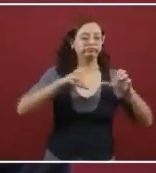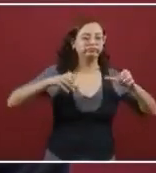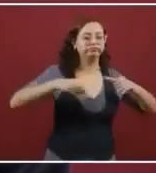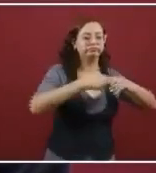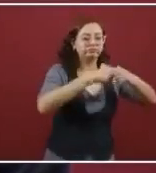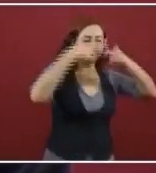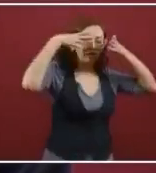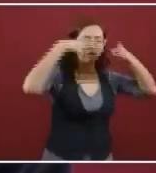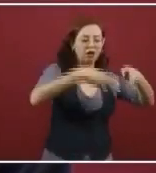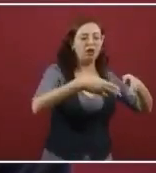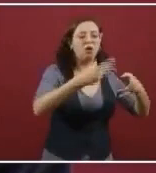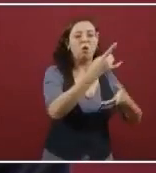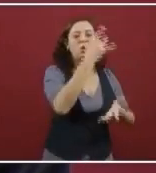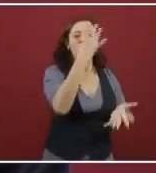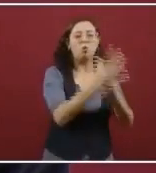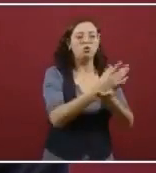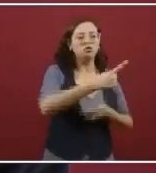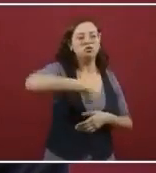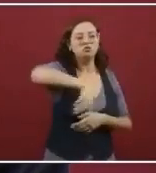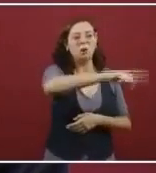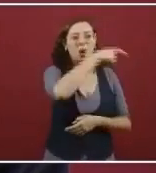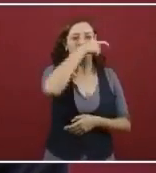rapaz.